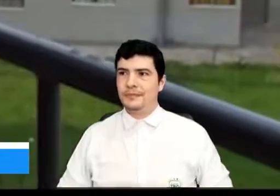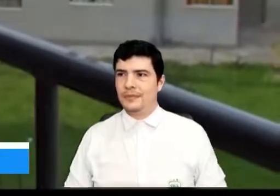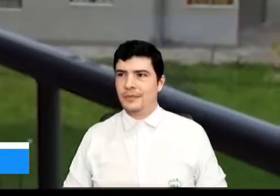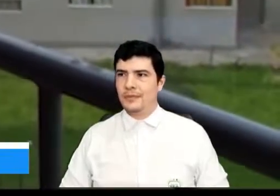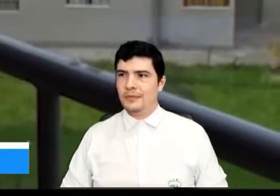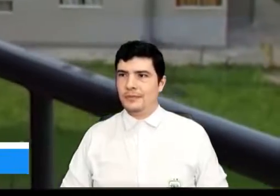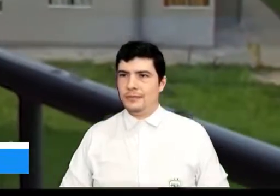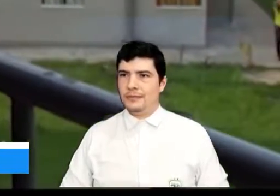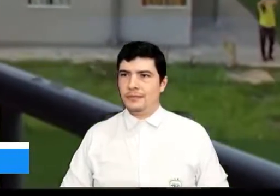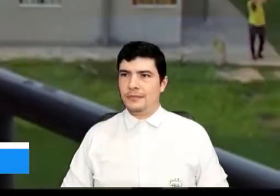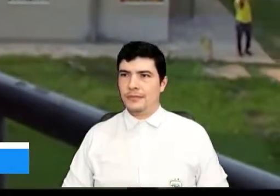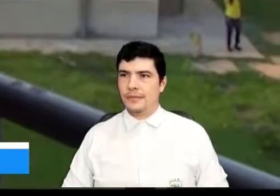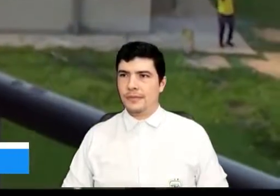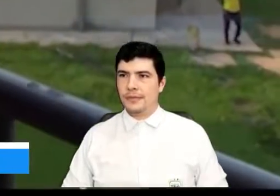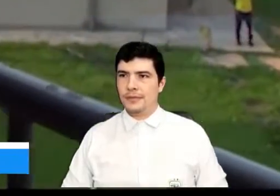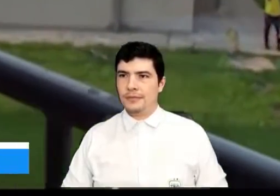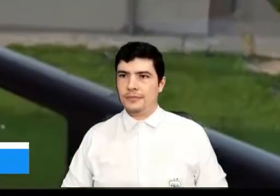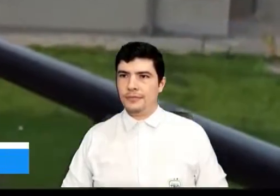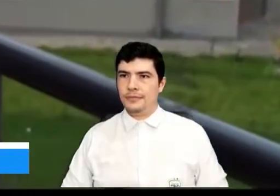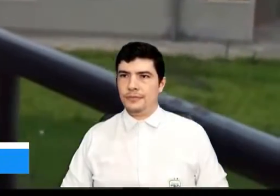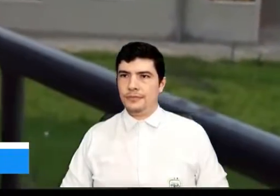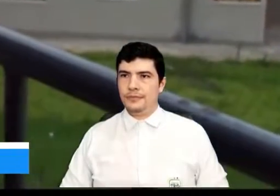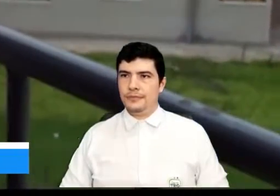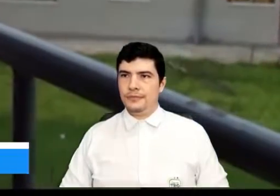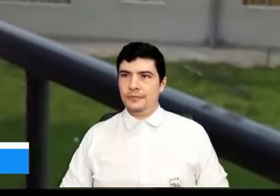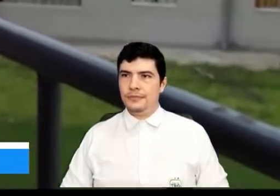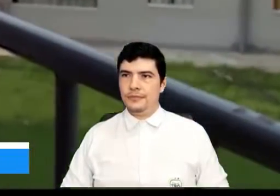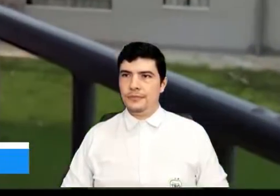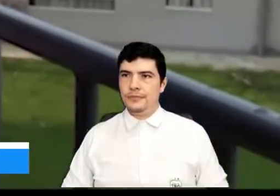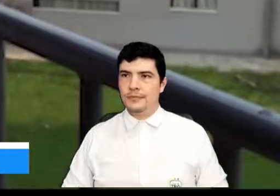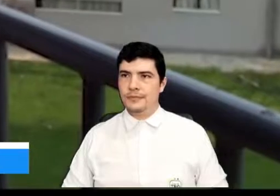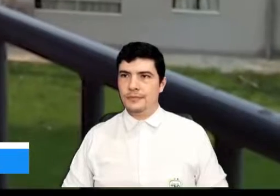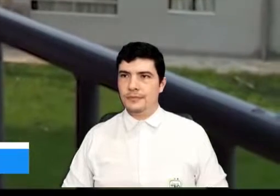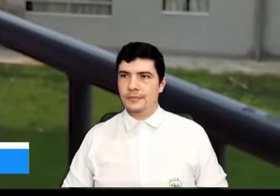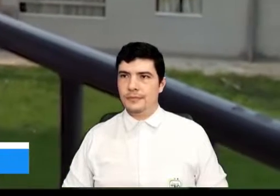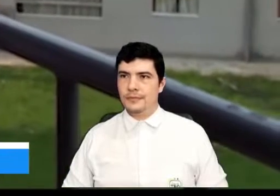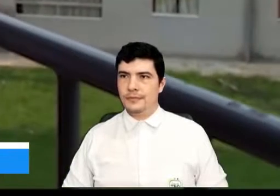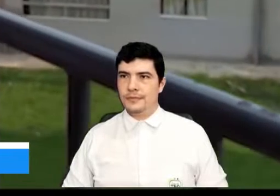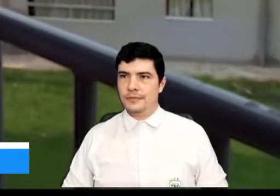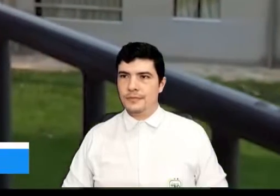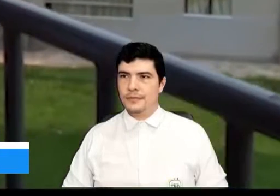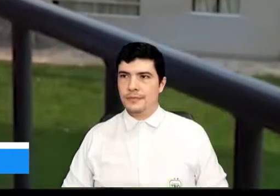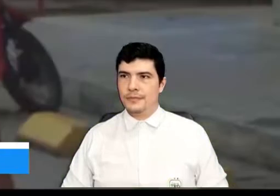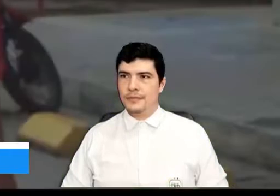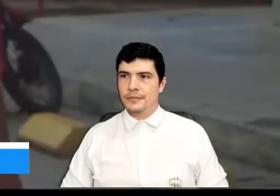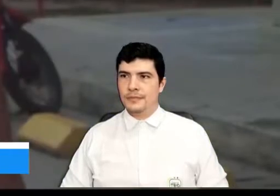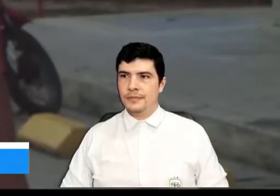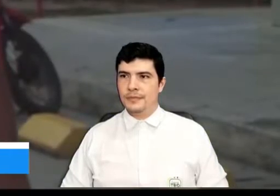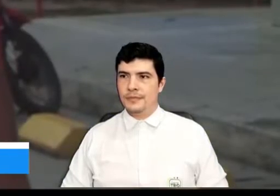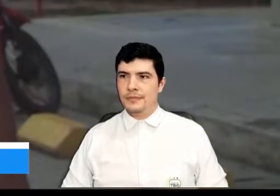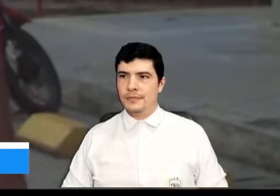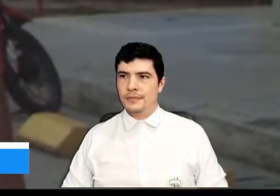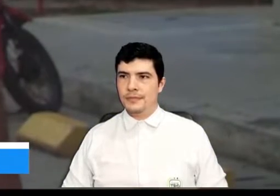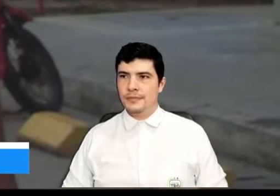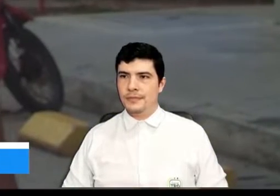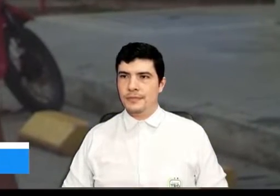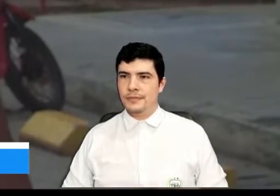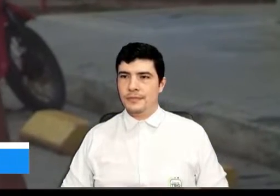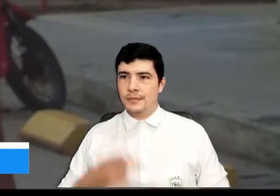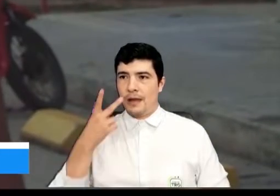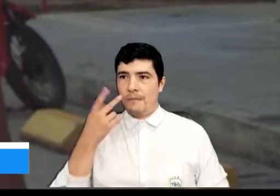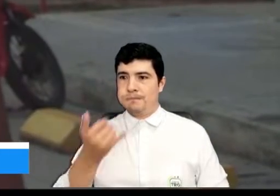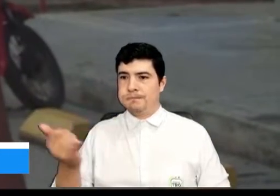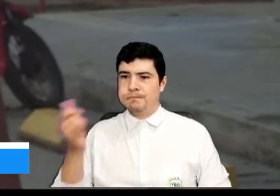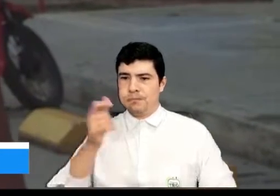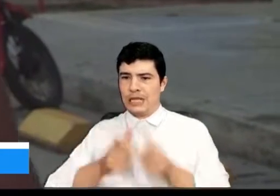Así, sin salir de casa, pero con los instructores y animadores muy cerca, hacen ejercicio los habitantes de Barranca Bermeja. Nos hacía falta, porque